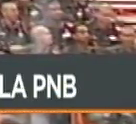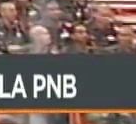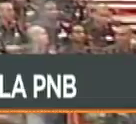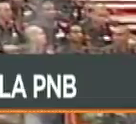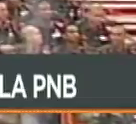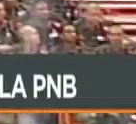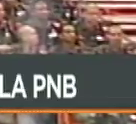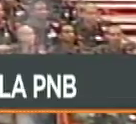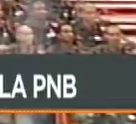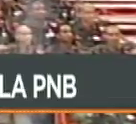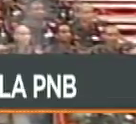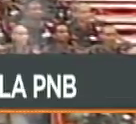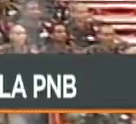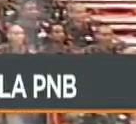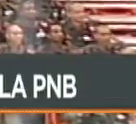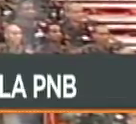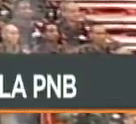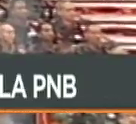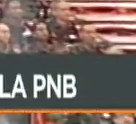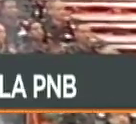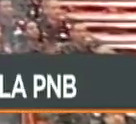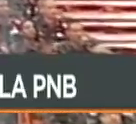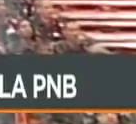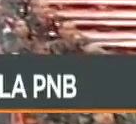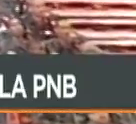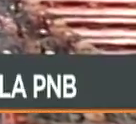¿ustedes tienen su carnet de la patria?